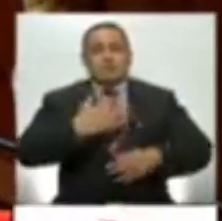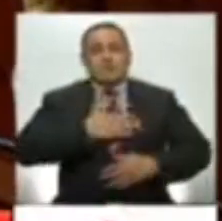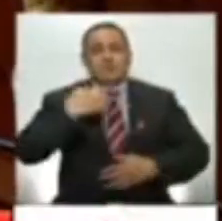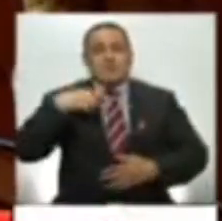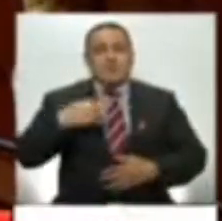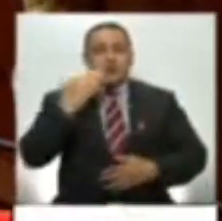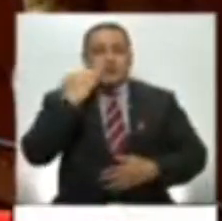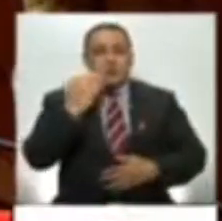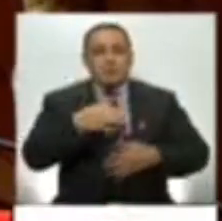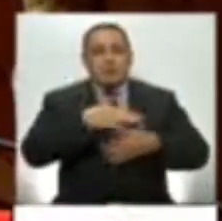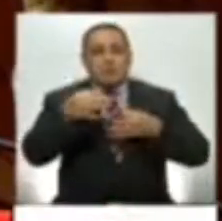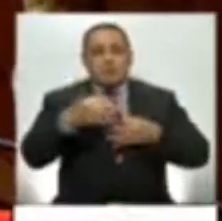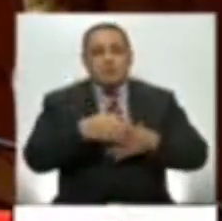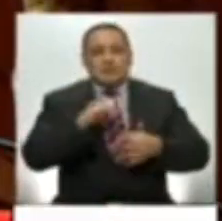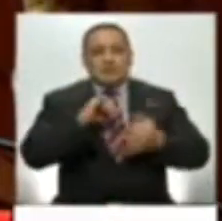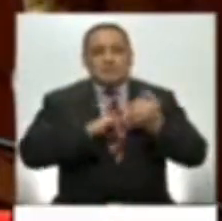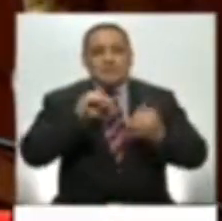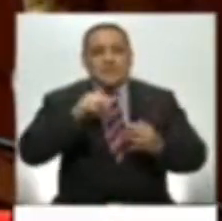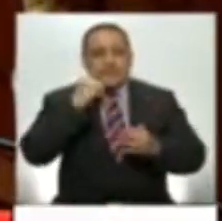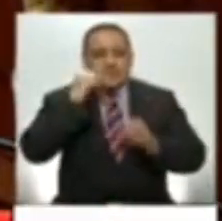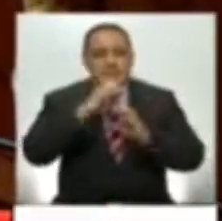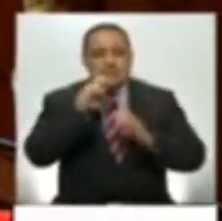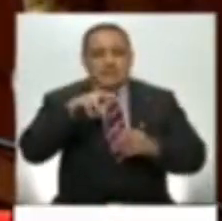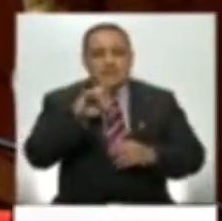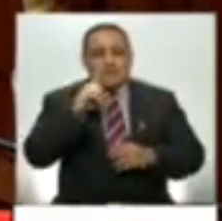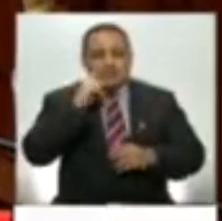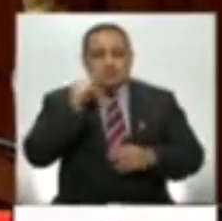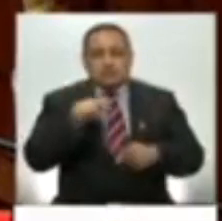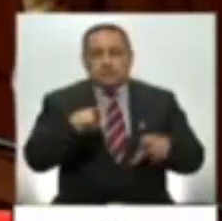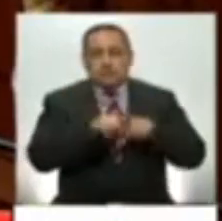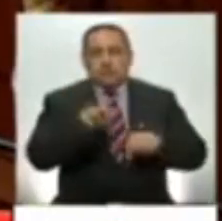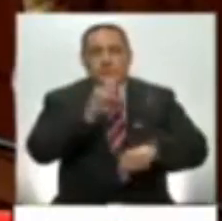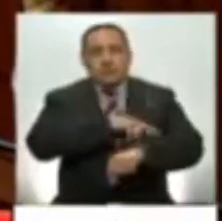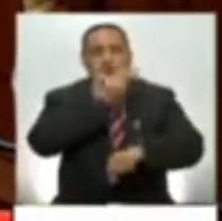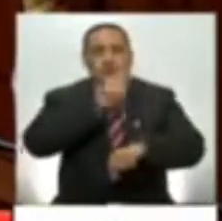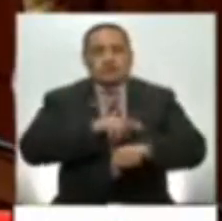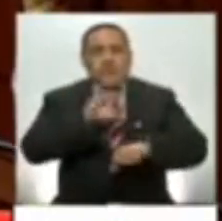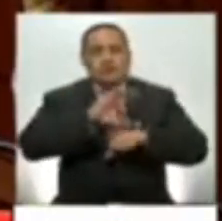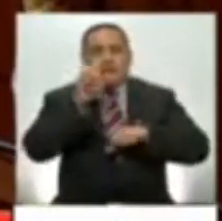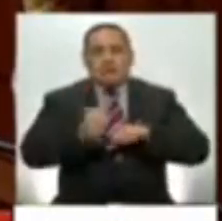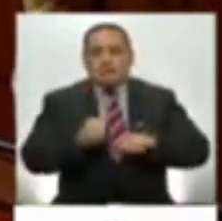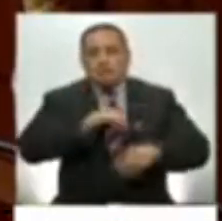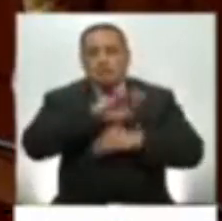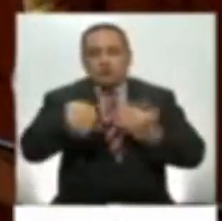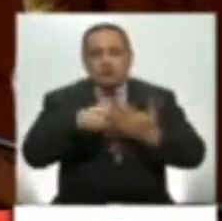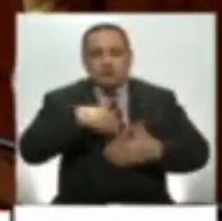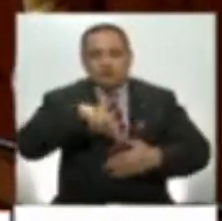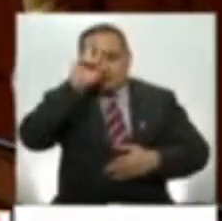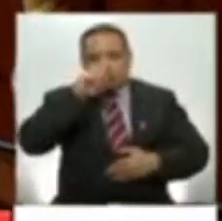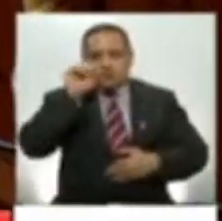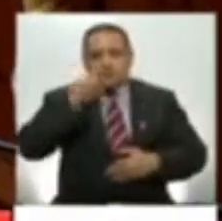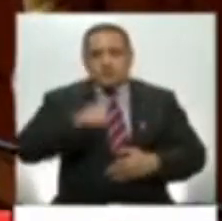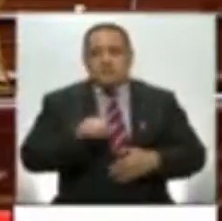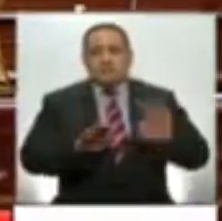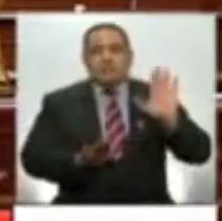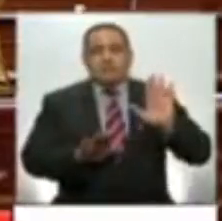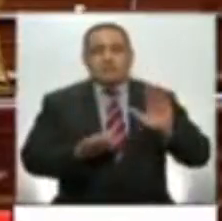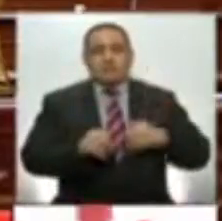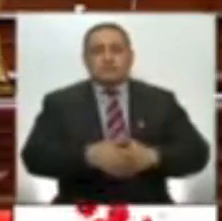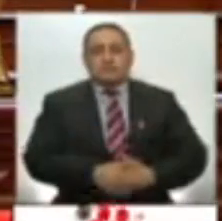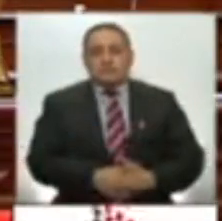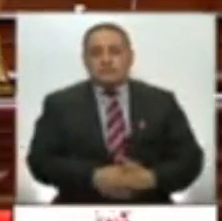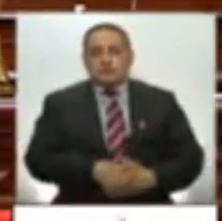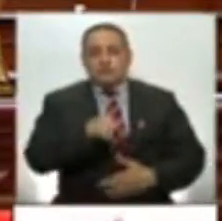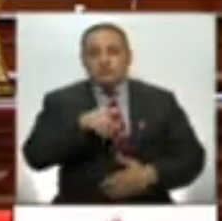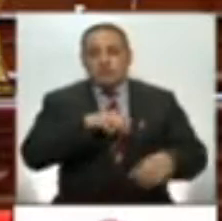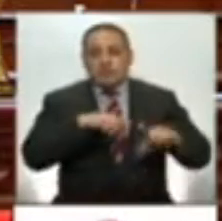padres, por la provincia de San Ignacio que me vio nacer, por la región de Cajamarca y por todo el Perú, sí, juro. Si